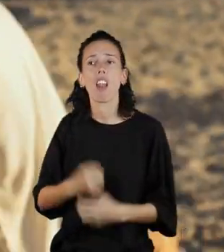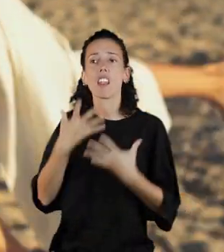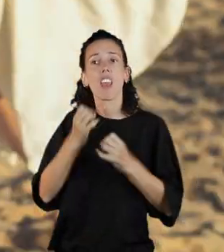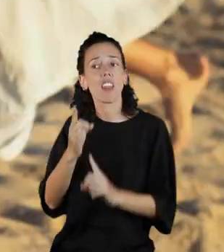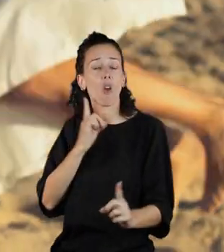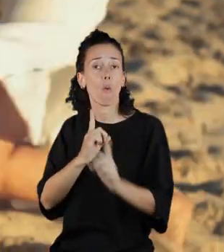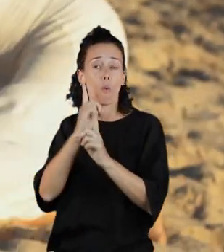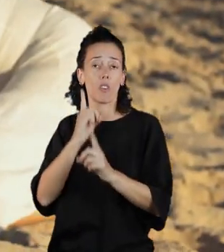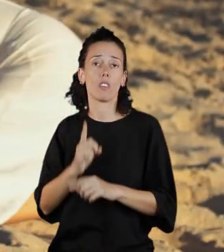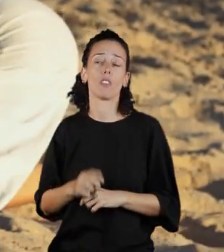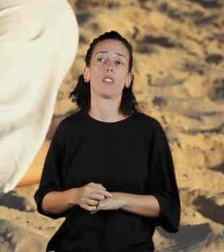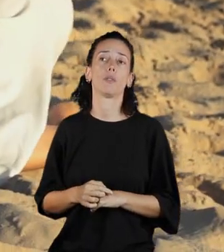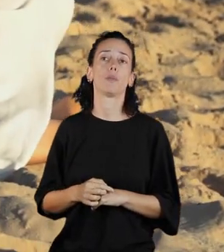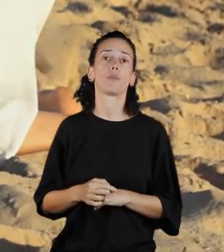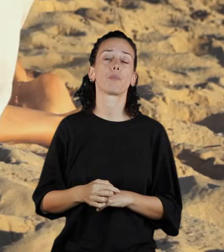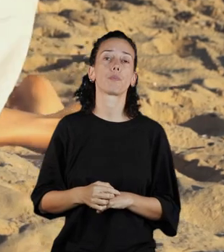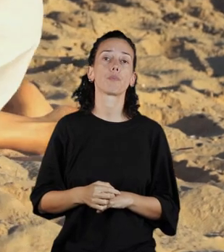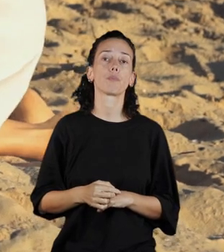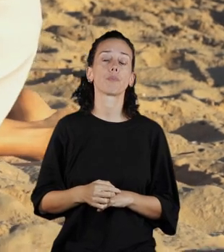verme.